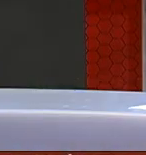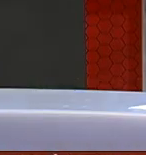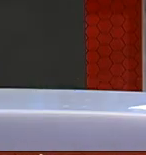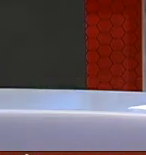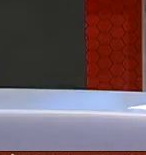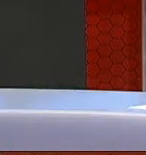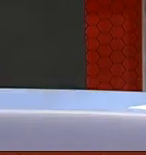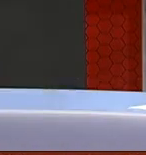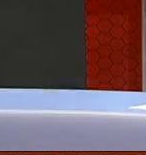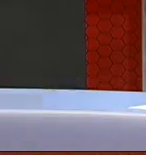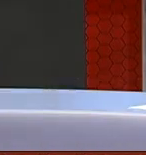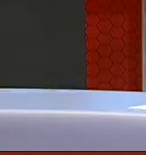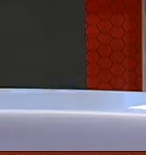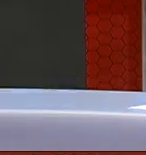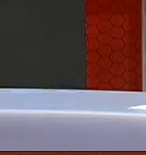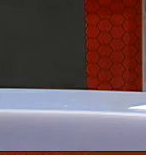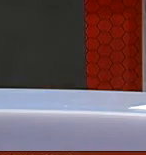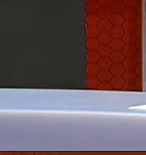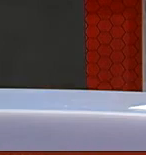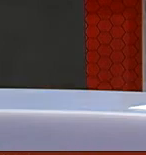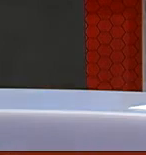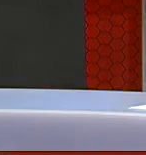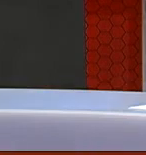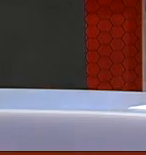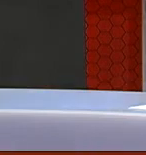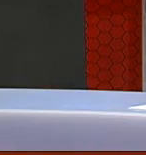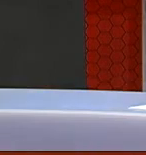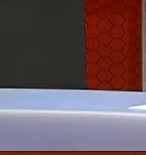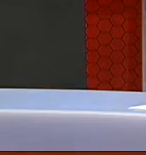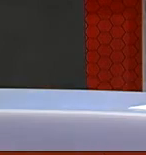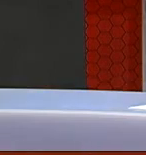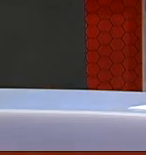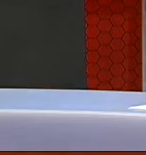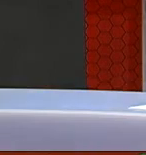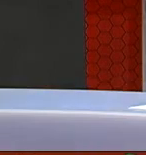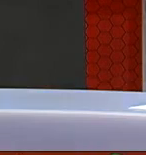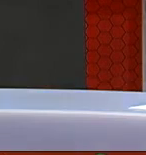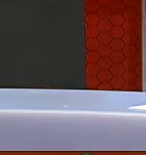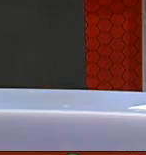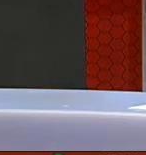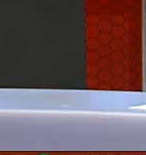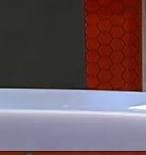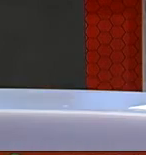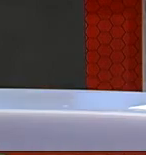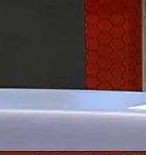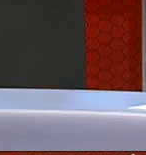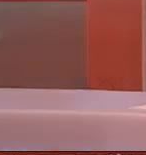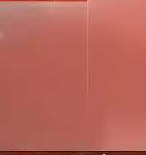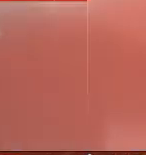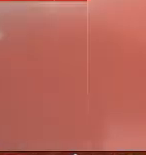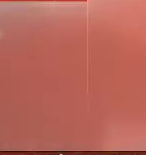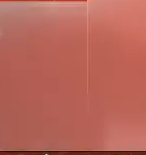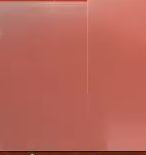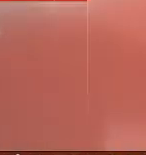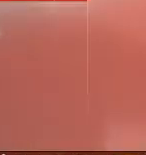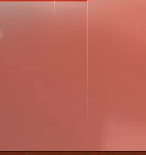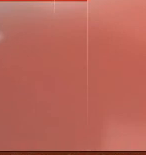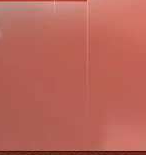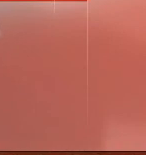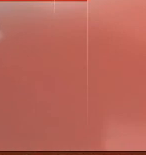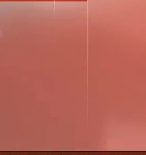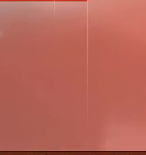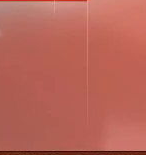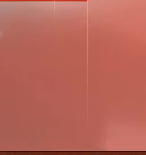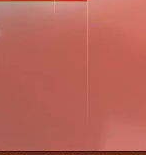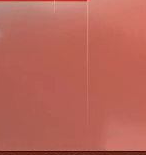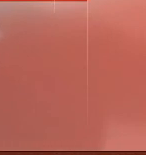Así es, leer es un placer. Lorena Elizabeth Hernández, ¿cómo estás? Qué gusto saludarte. Muy contenta de saludarles